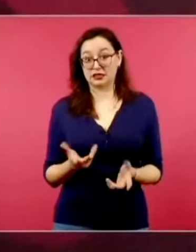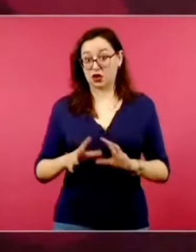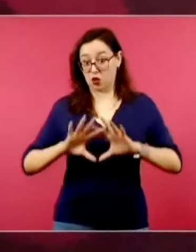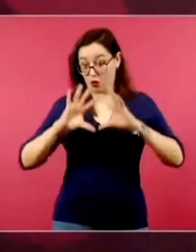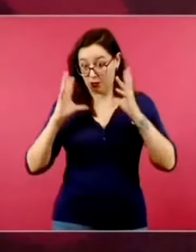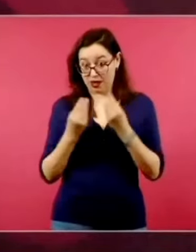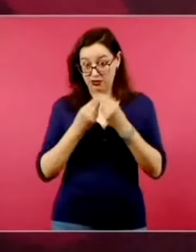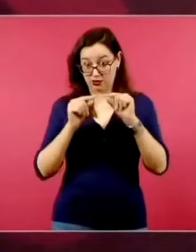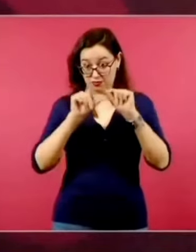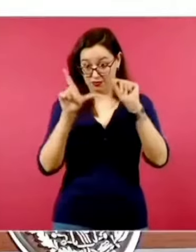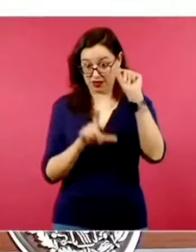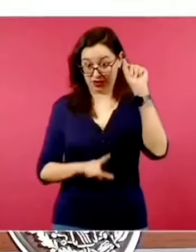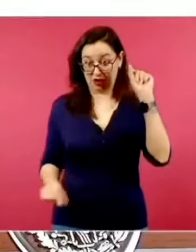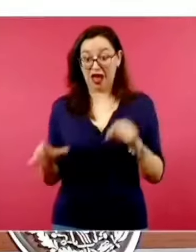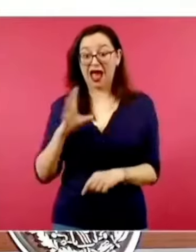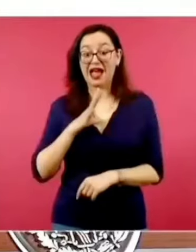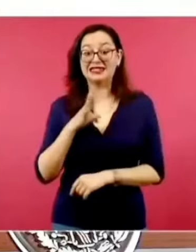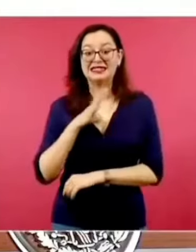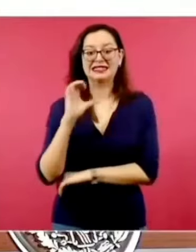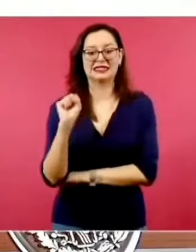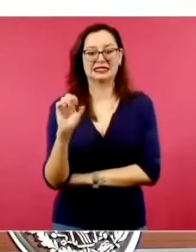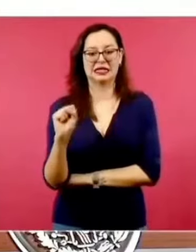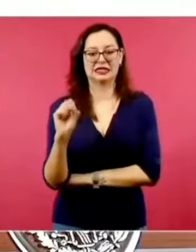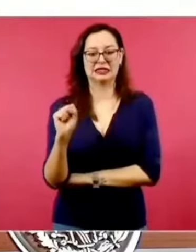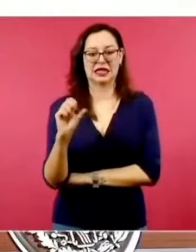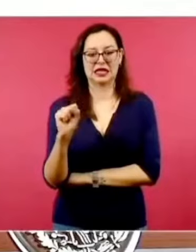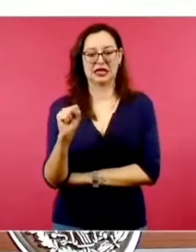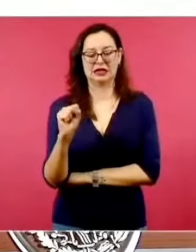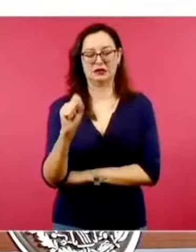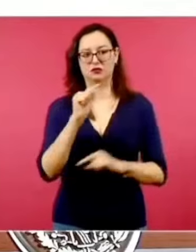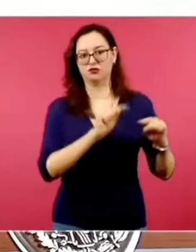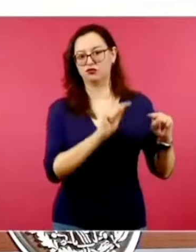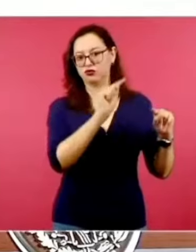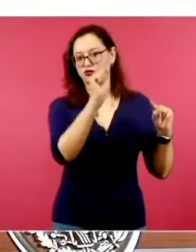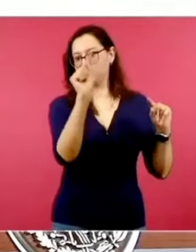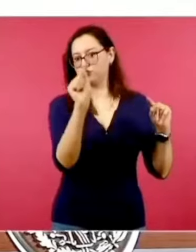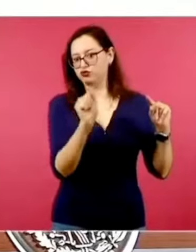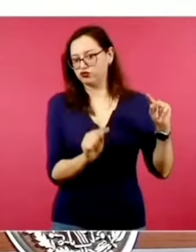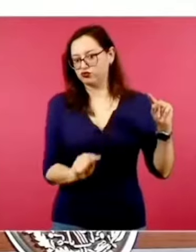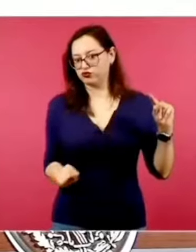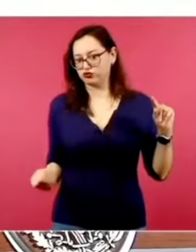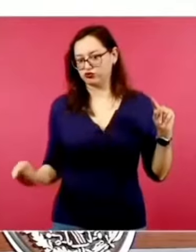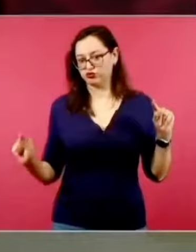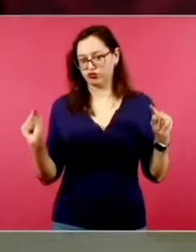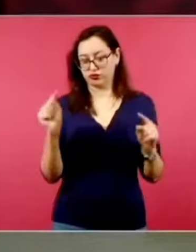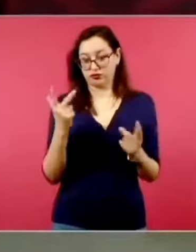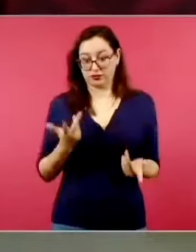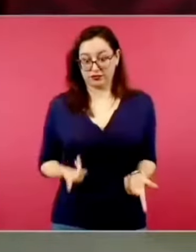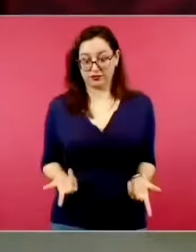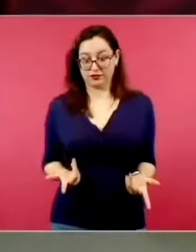hidroeléctricas y es la energía más